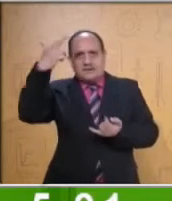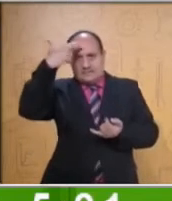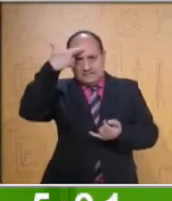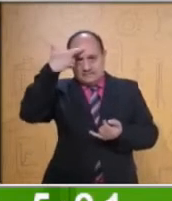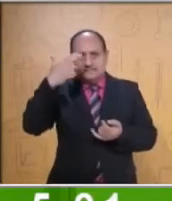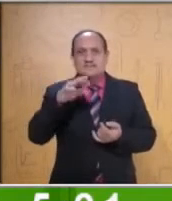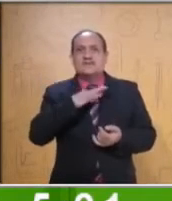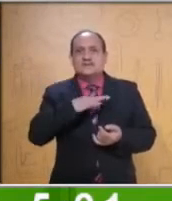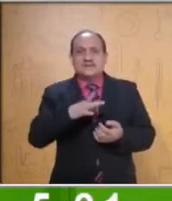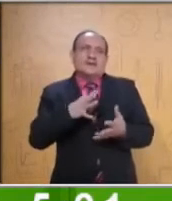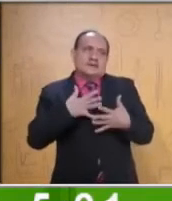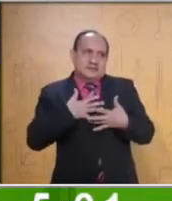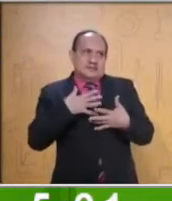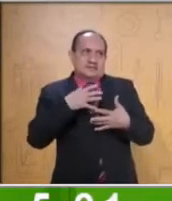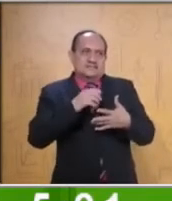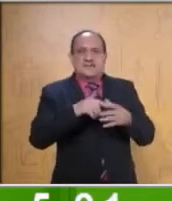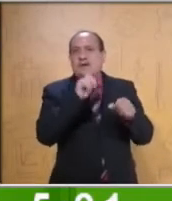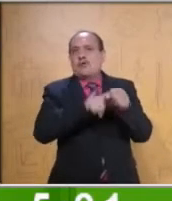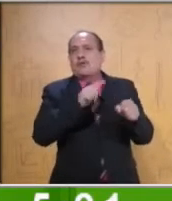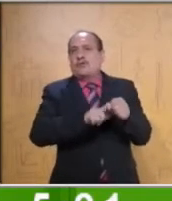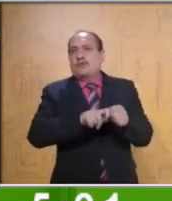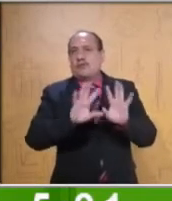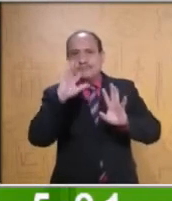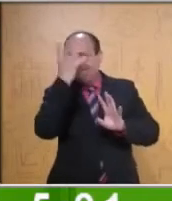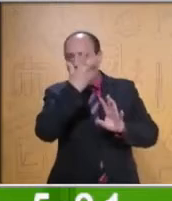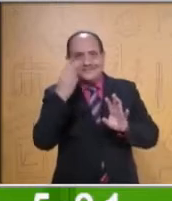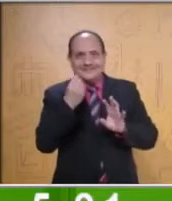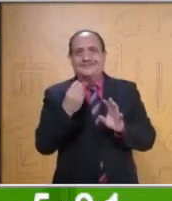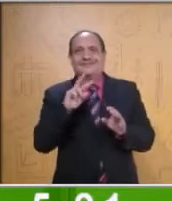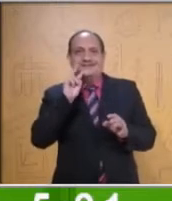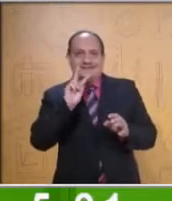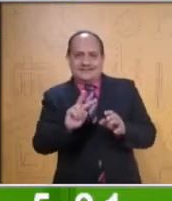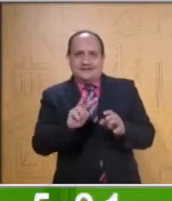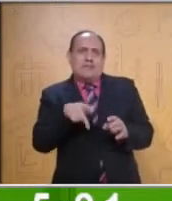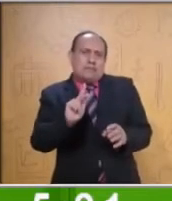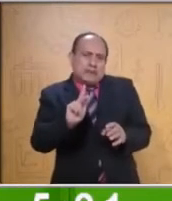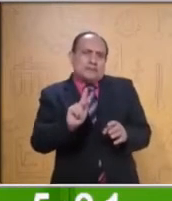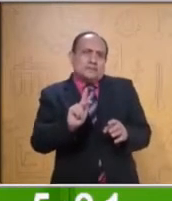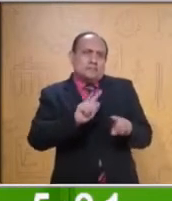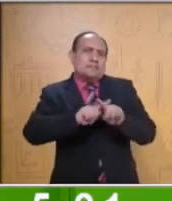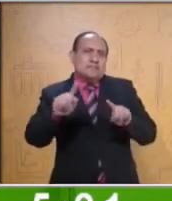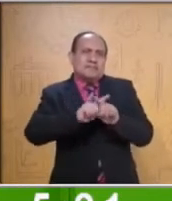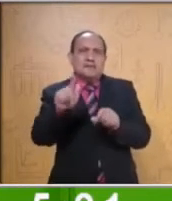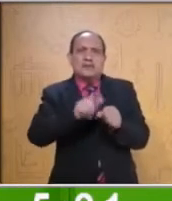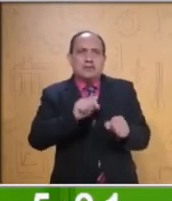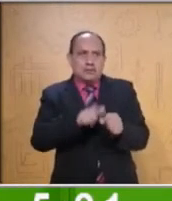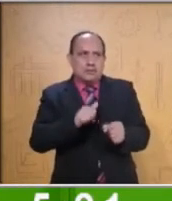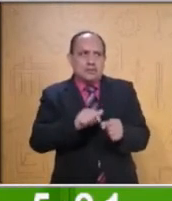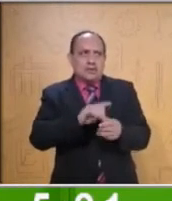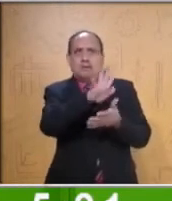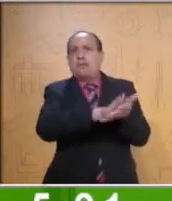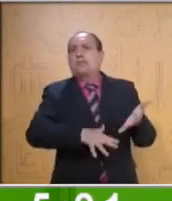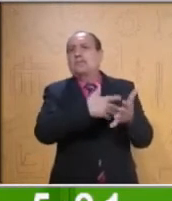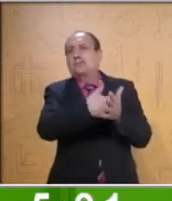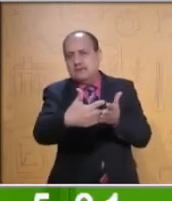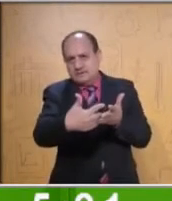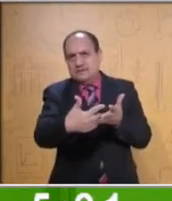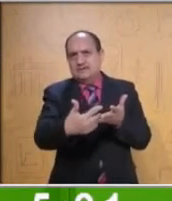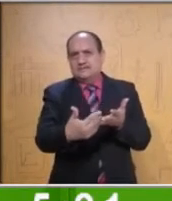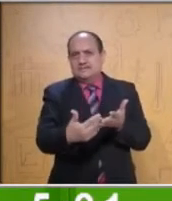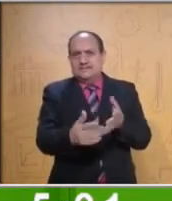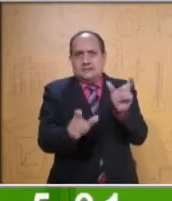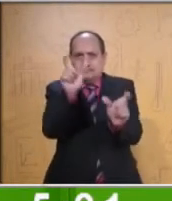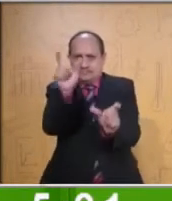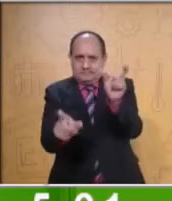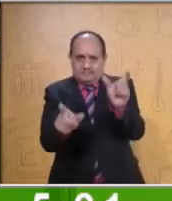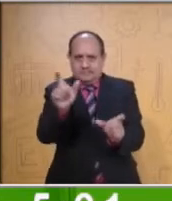nosotros, bueno, yo le di aquí color para que sea más atractivo a la hora que ustedes lo ven, pero pueden ser solamente las líneas y las columnas que